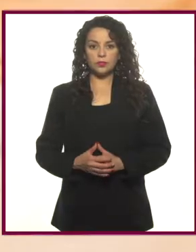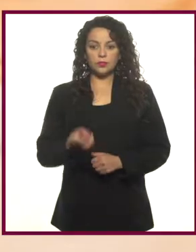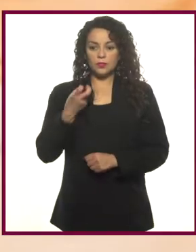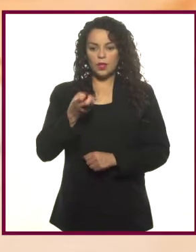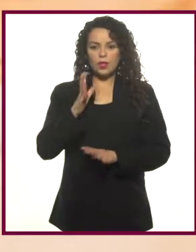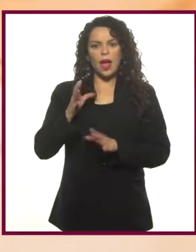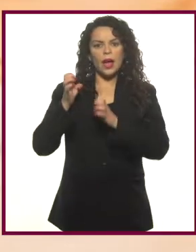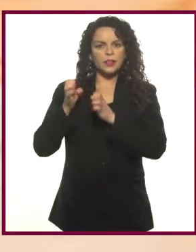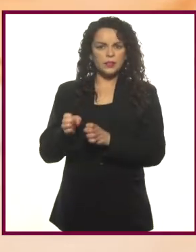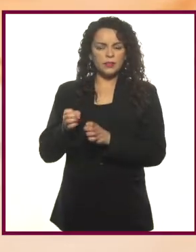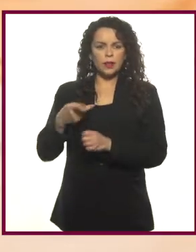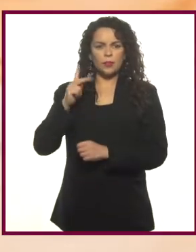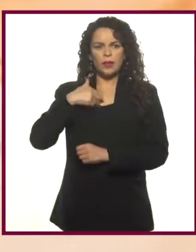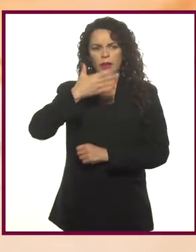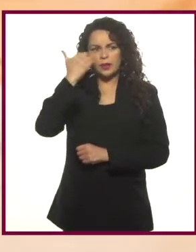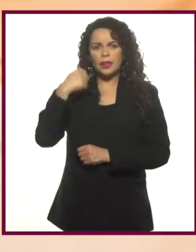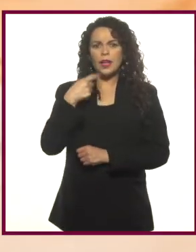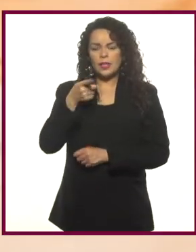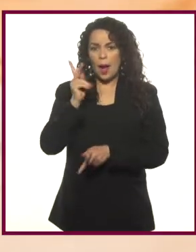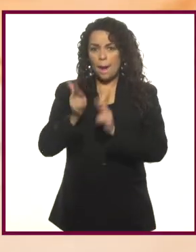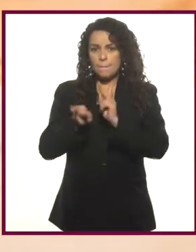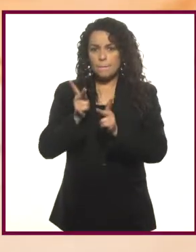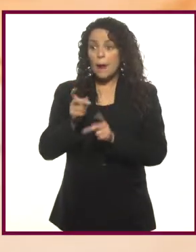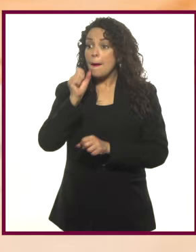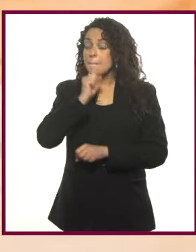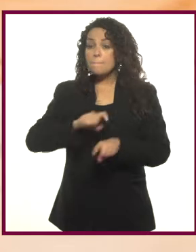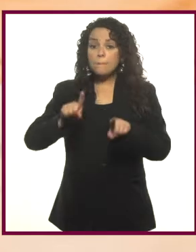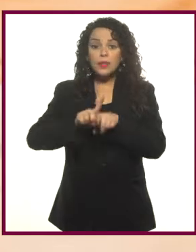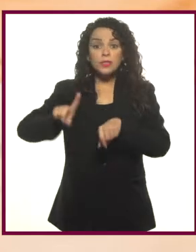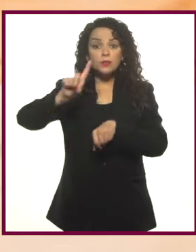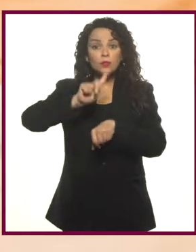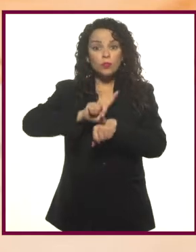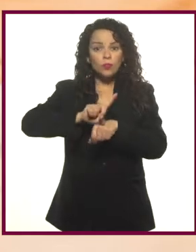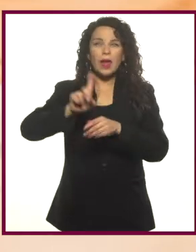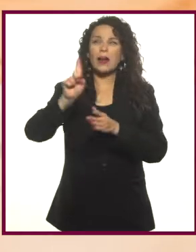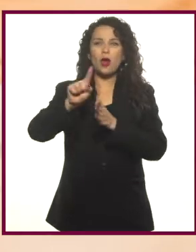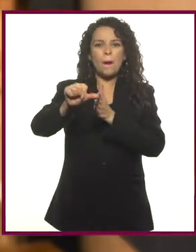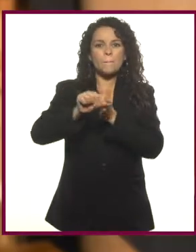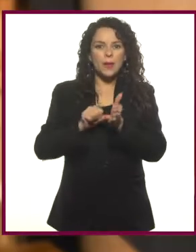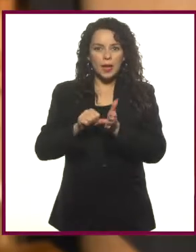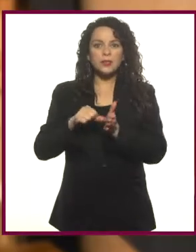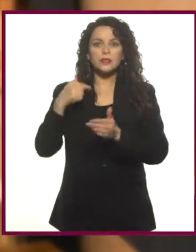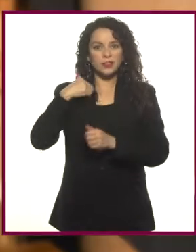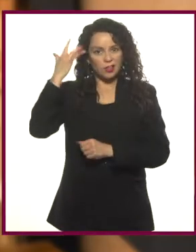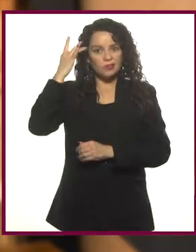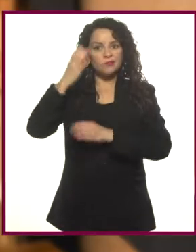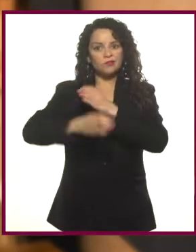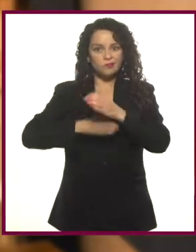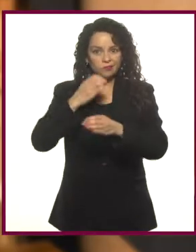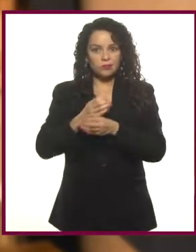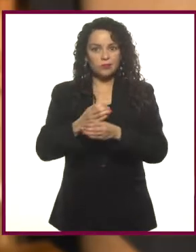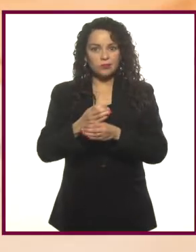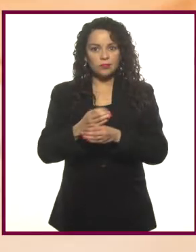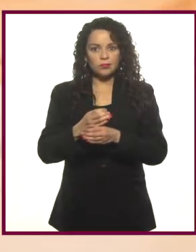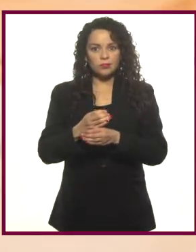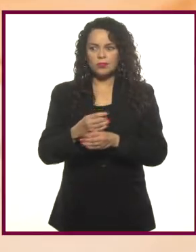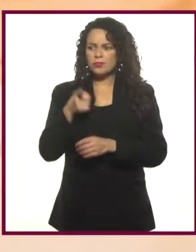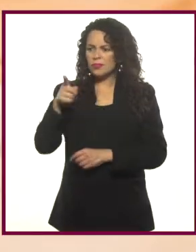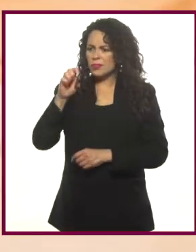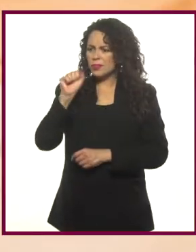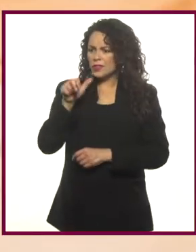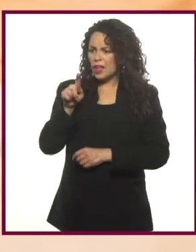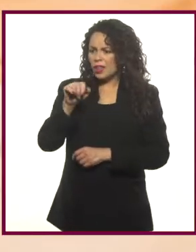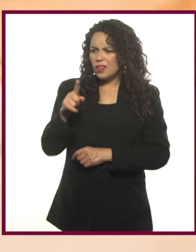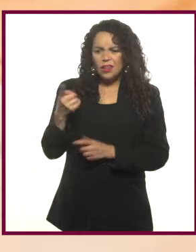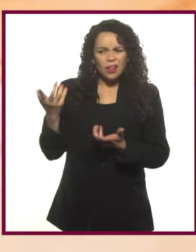Entonces, para esto Santi ya estaba ahí, que no sé si te había platicado, pero cumple el mismo mes que yo. ¿Y qué tiene que ver Santi? Pues que ya estaba